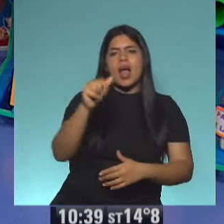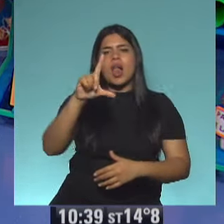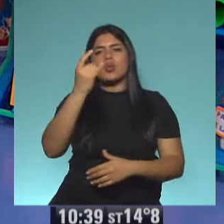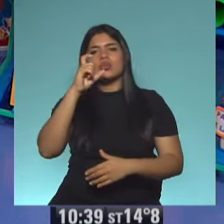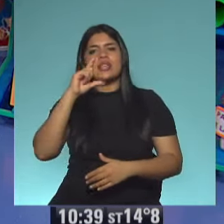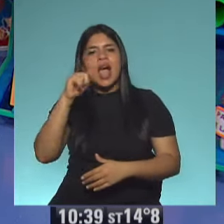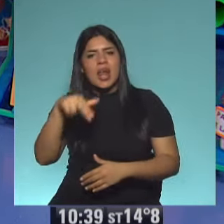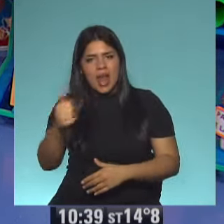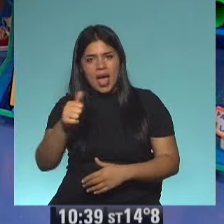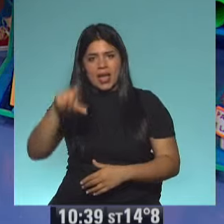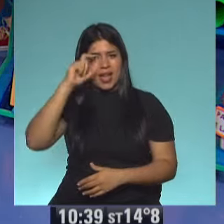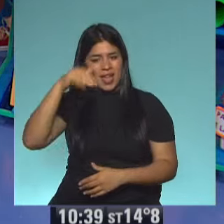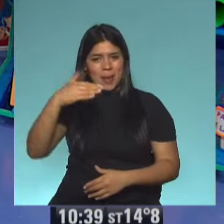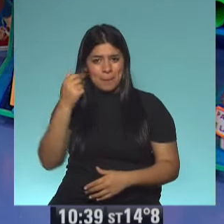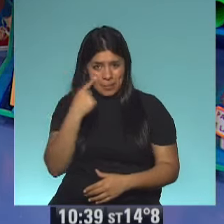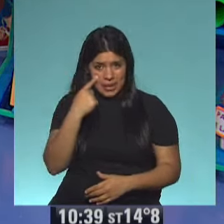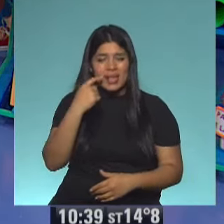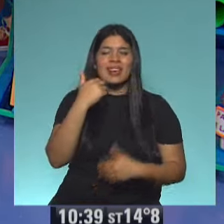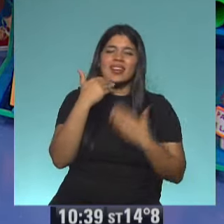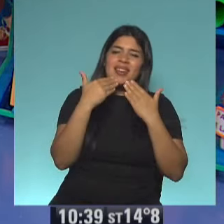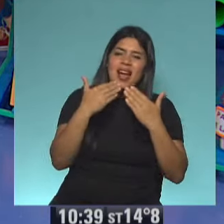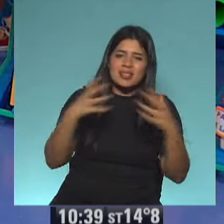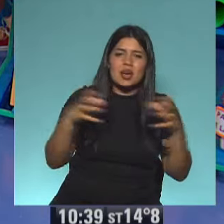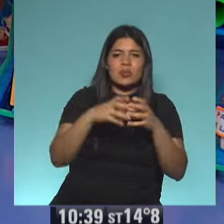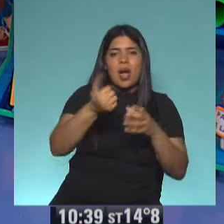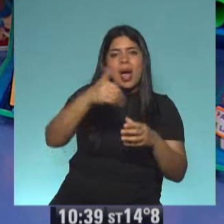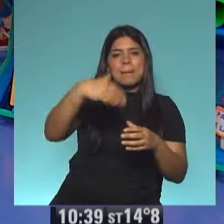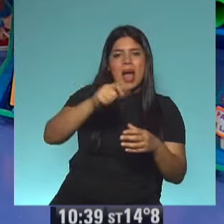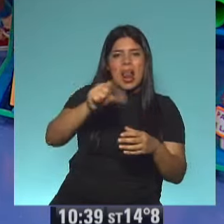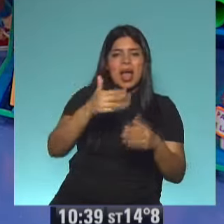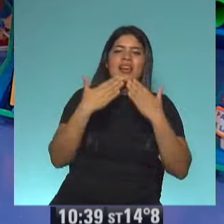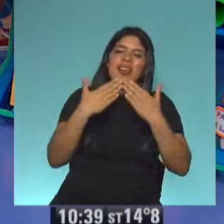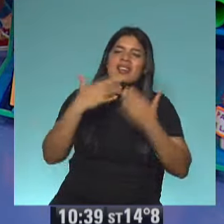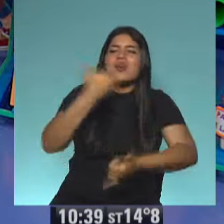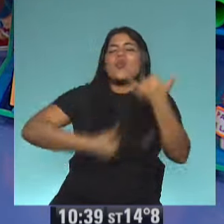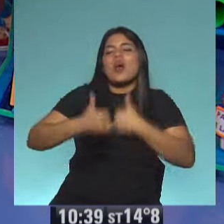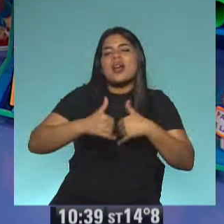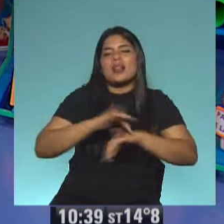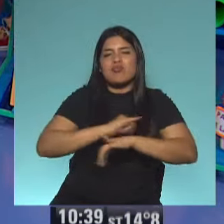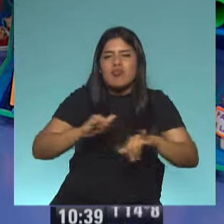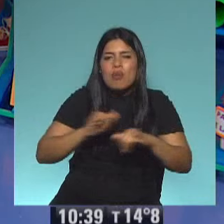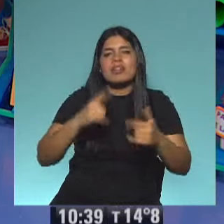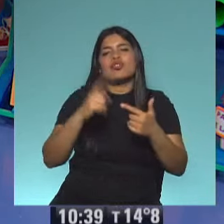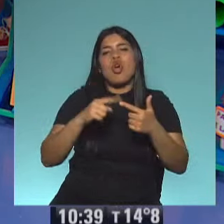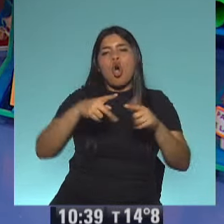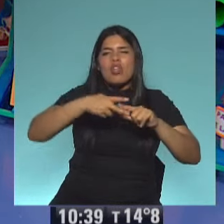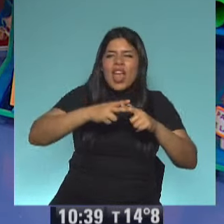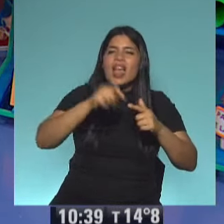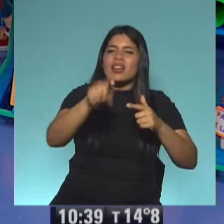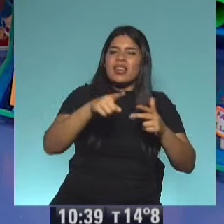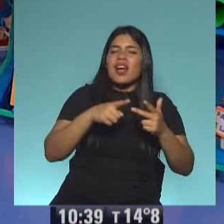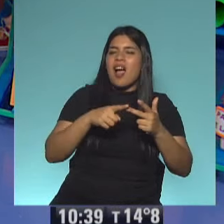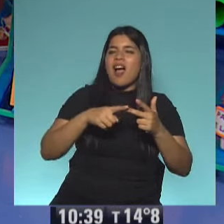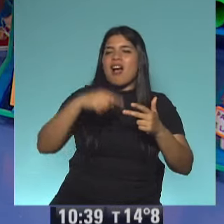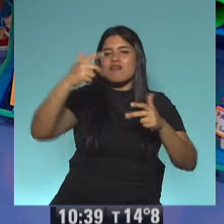Grupo Amalas por compartirnos estos hermosos muñecos, esta historia sobre el Carnaval de Lincoln, la técnica de estos capsudos,